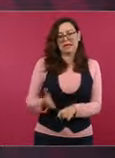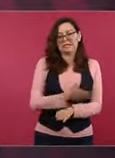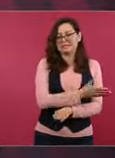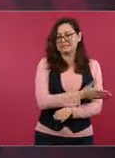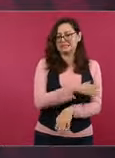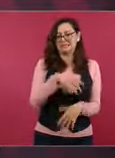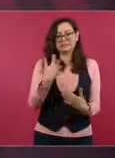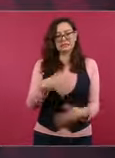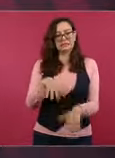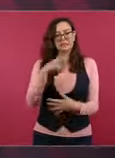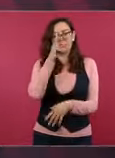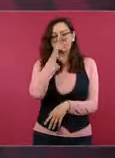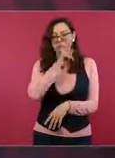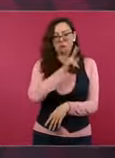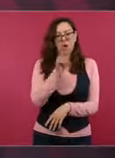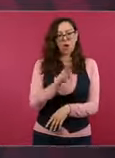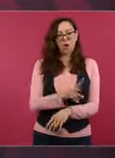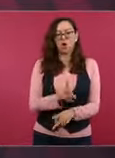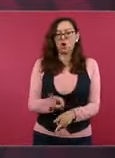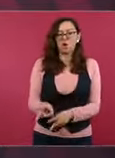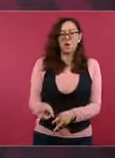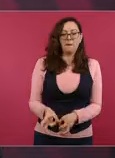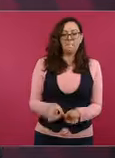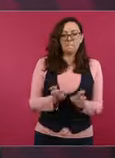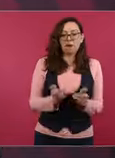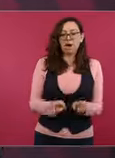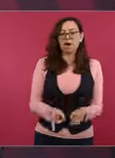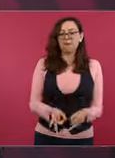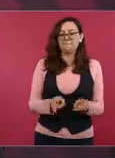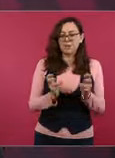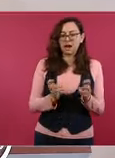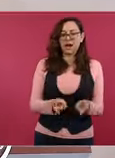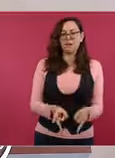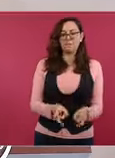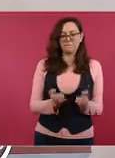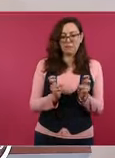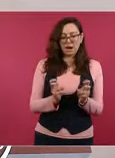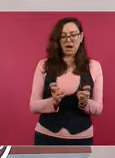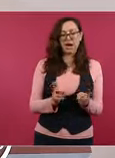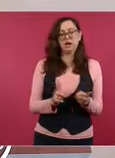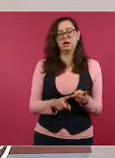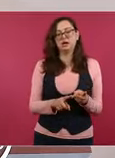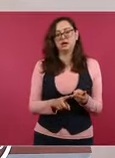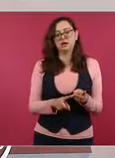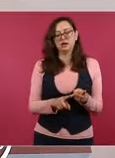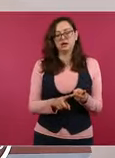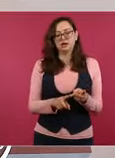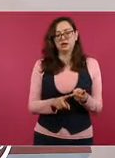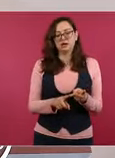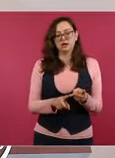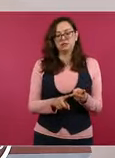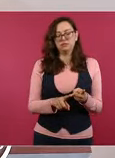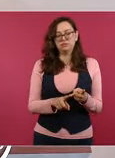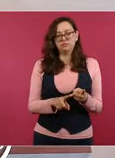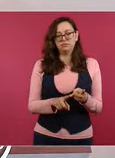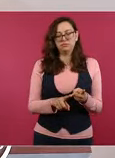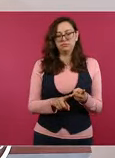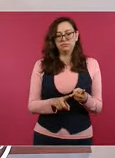en otros tiempos, robo de maletas, hay mucho